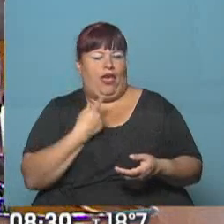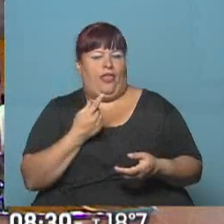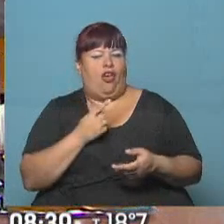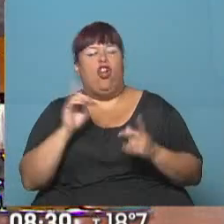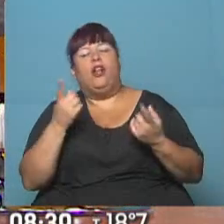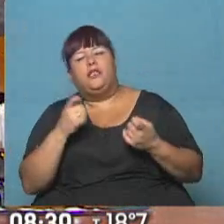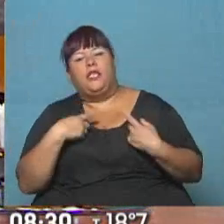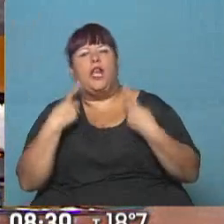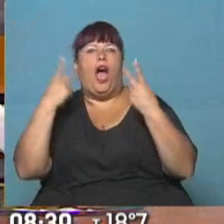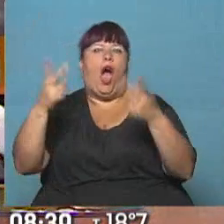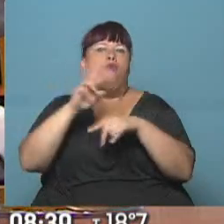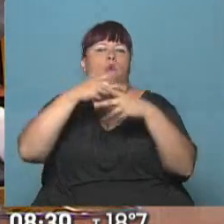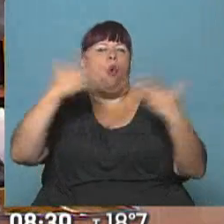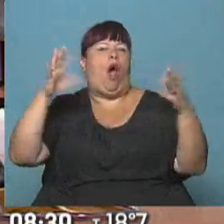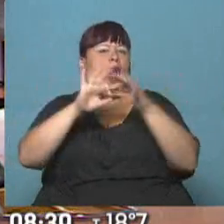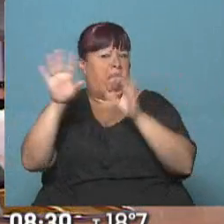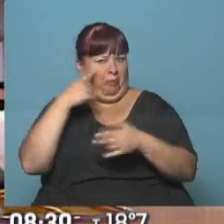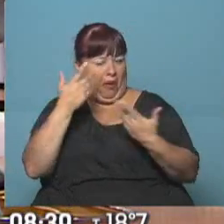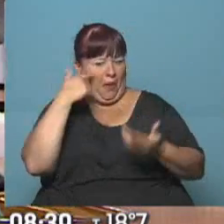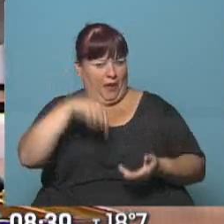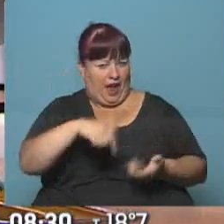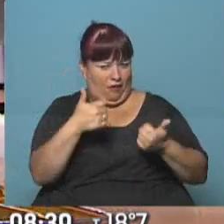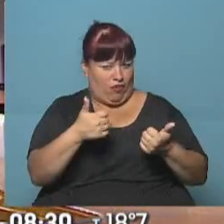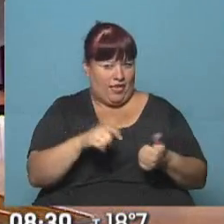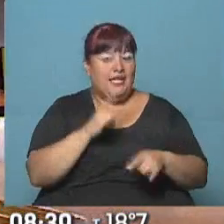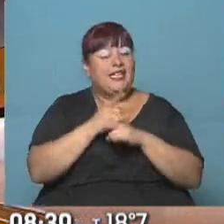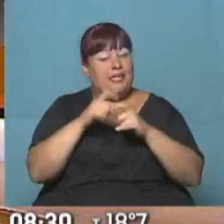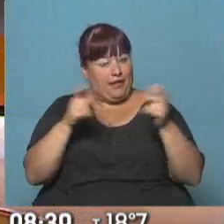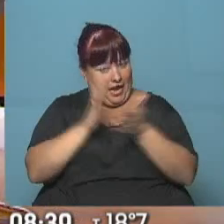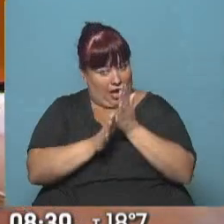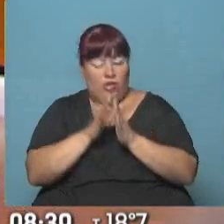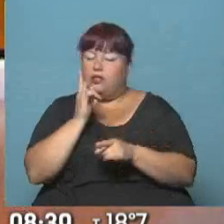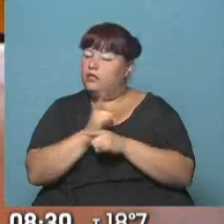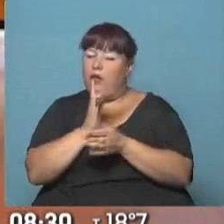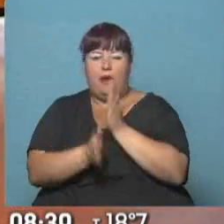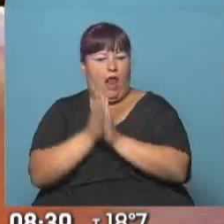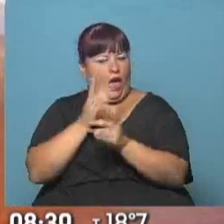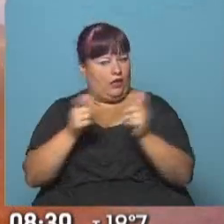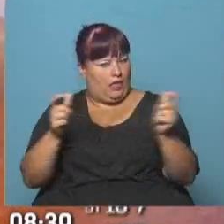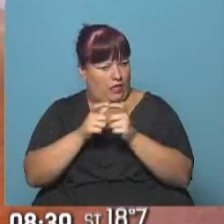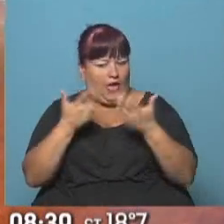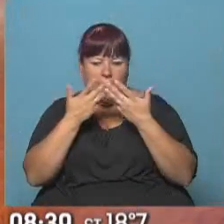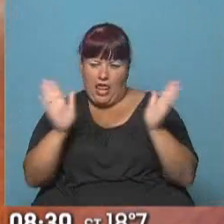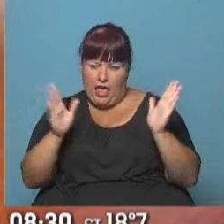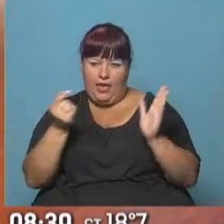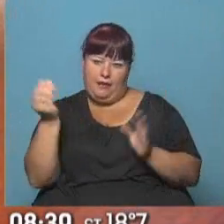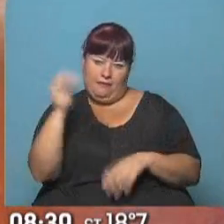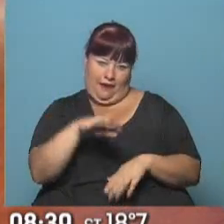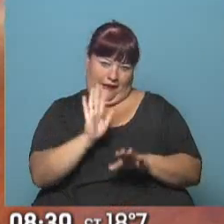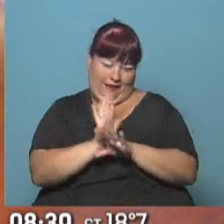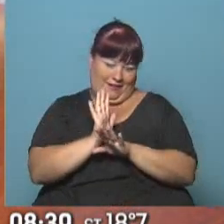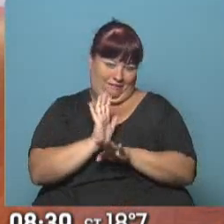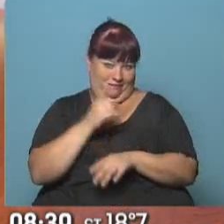sin necesidad de ir a los grandes museos europeos, ver una colección increíble. ¿Y siempre con entrada gratuita? Siempre con entrada gratuita, libre. Valor adicional.